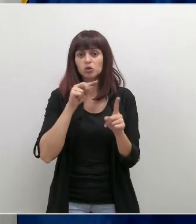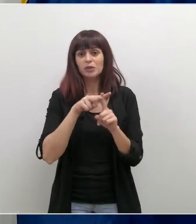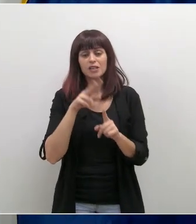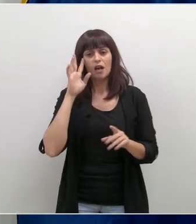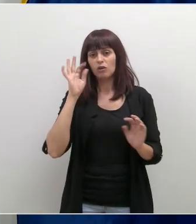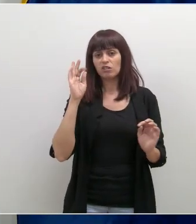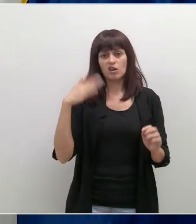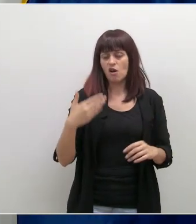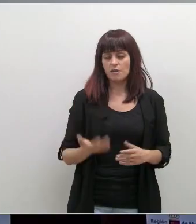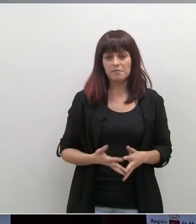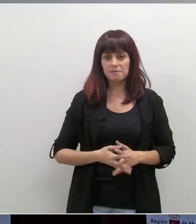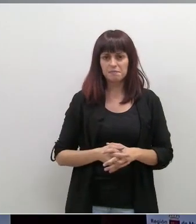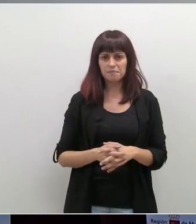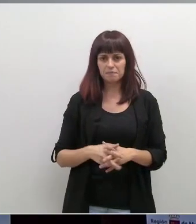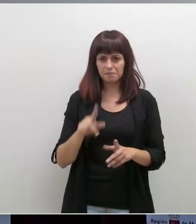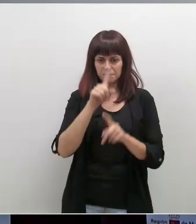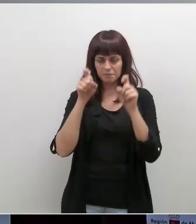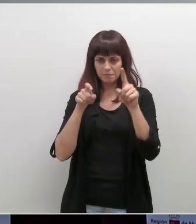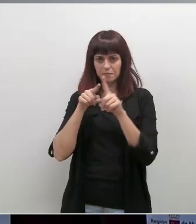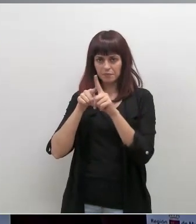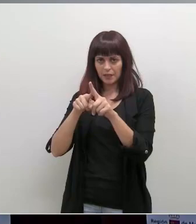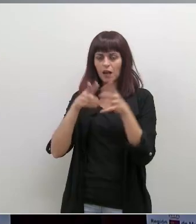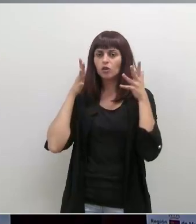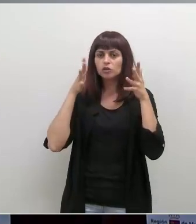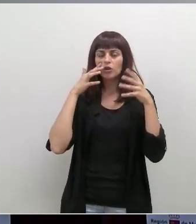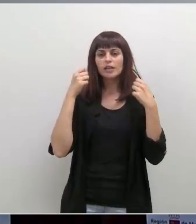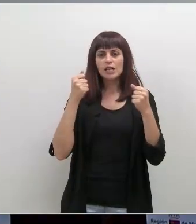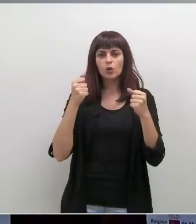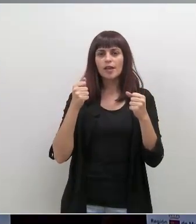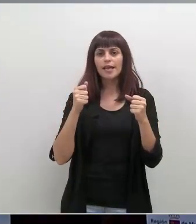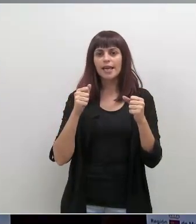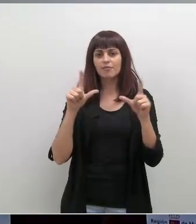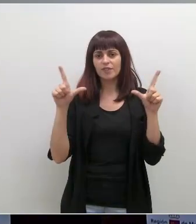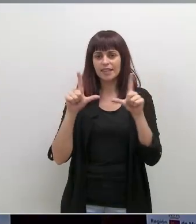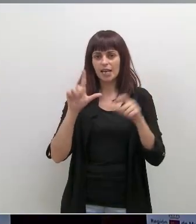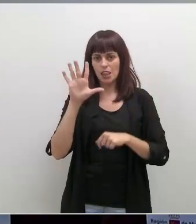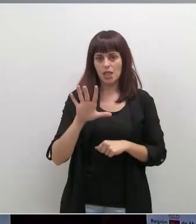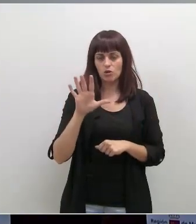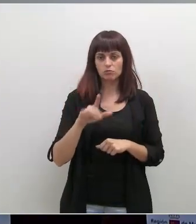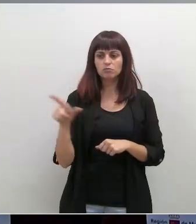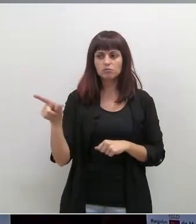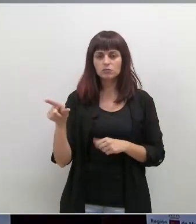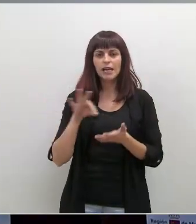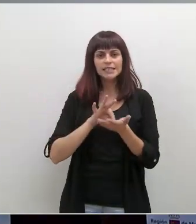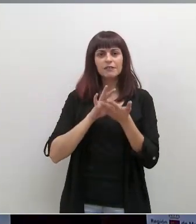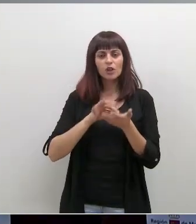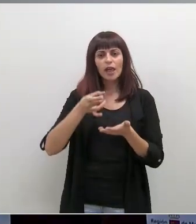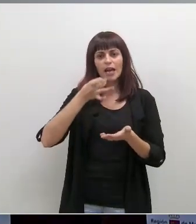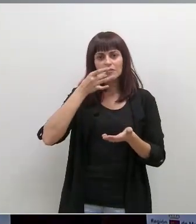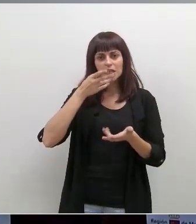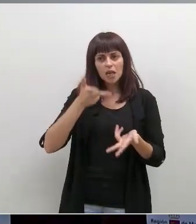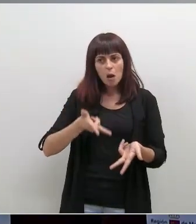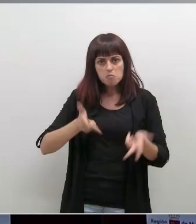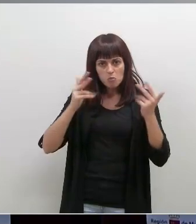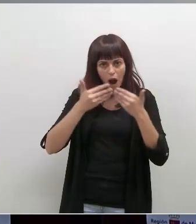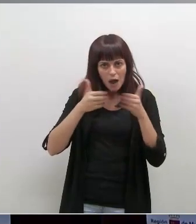sentido. Pregunta para el consejero de Salud de Telecinco. ¿Está permitido que siga funcionando el servicio de cafetería en algunos sitios